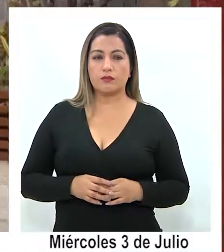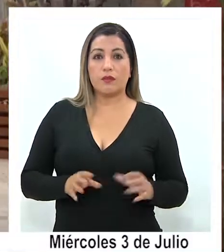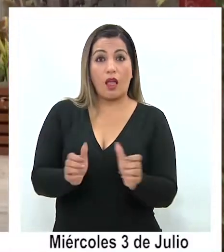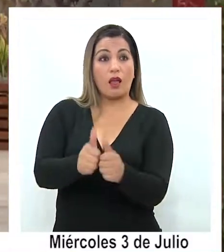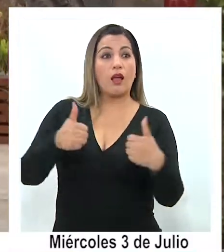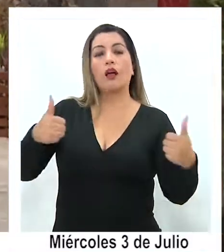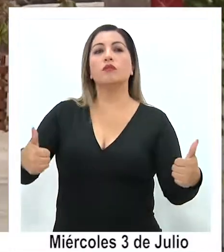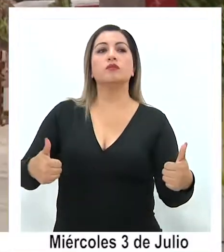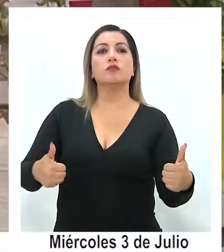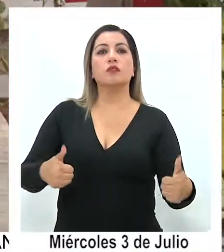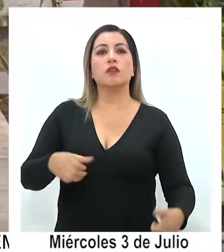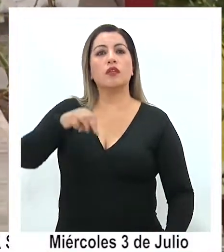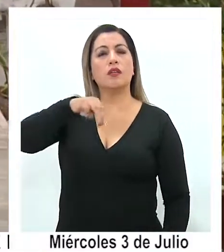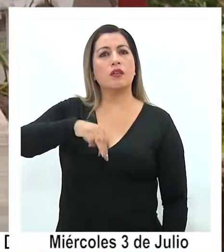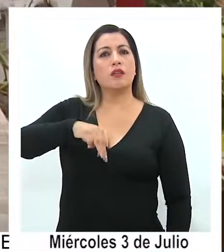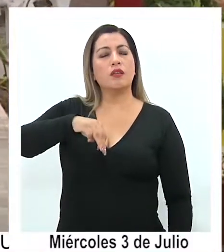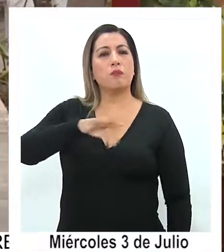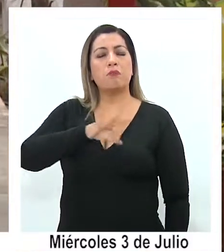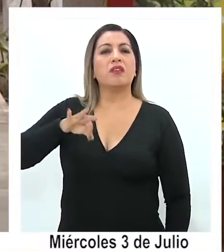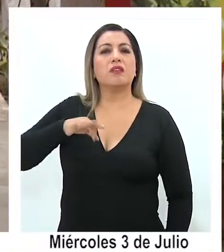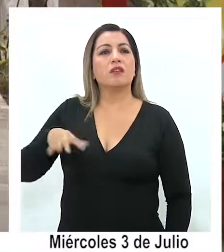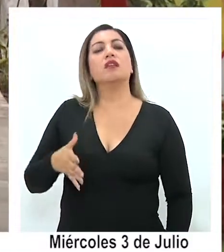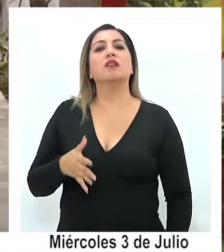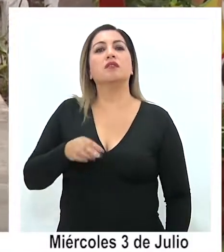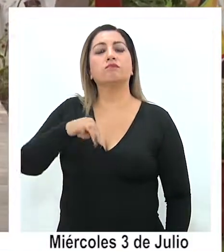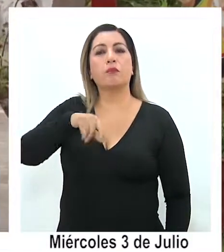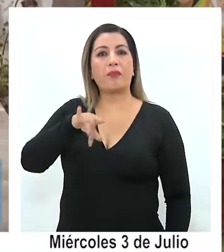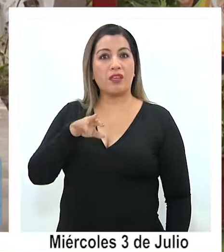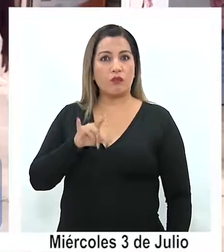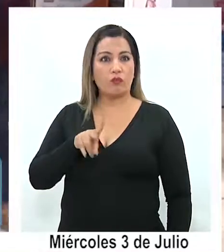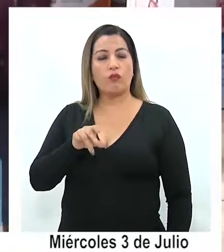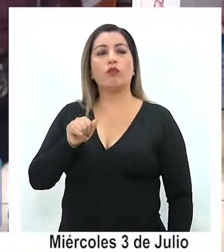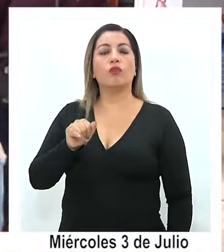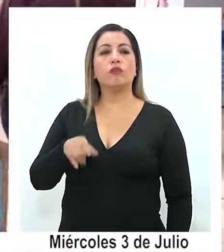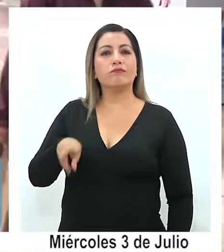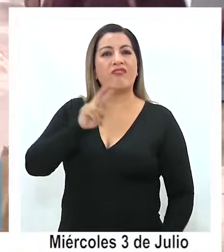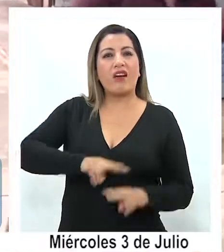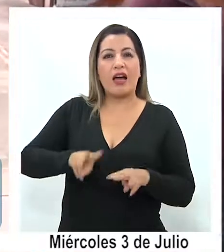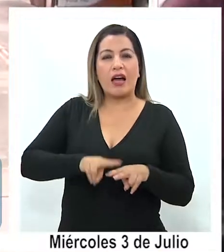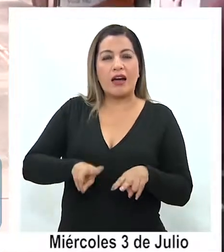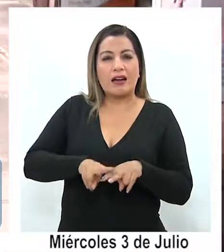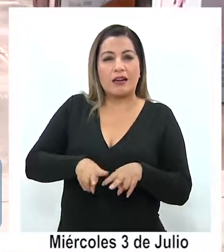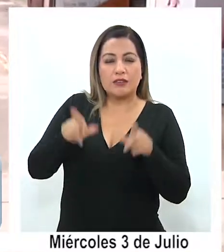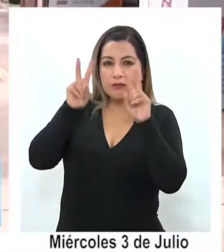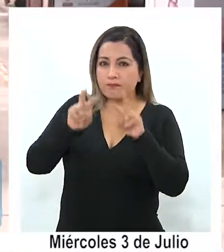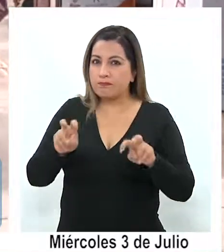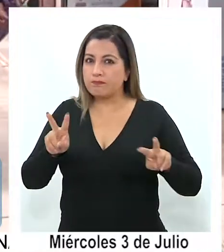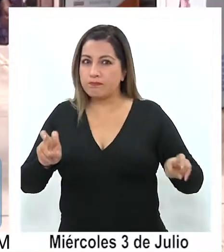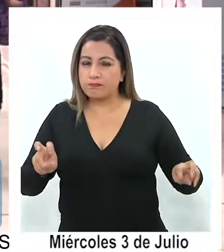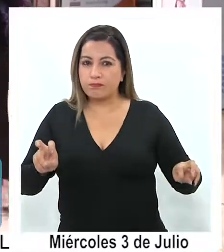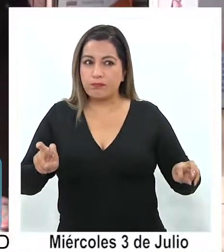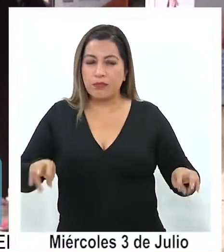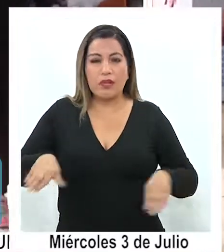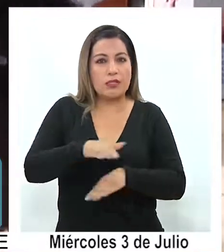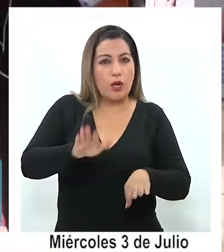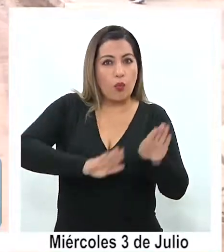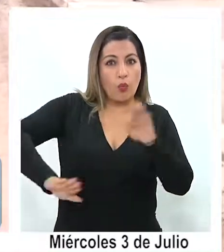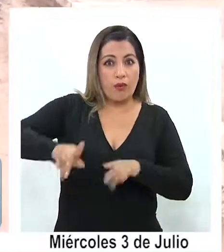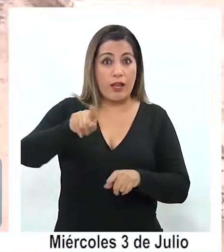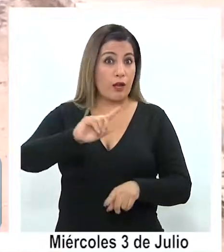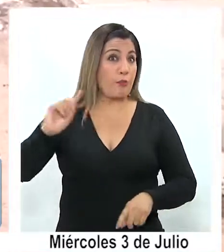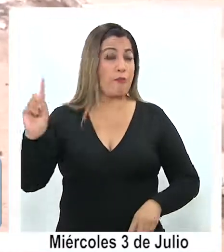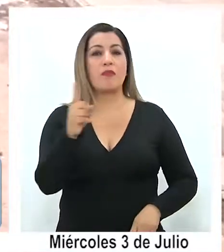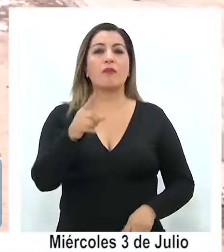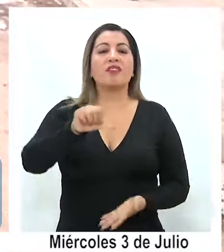Autoridades del Minbu y Servius realizaron una inspección sobre los avances de la obra de conservación de aceras en las vías